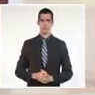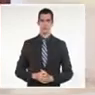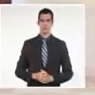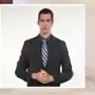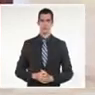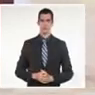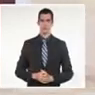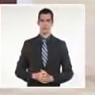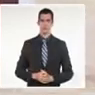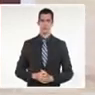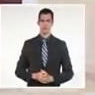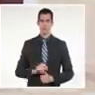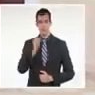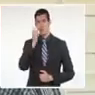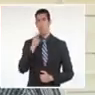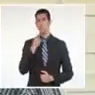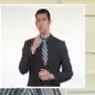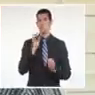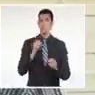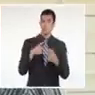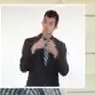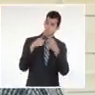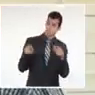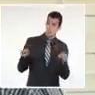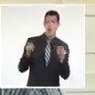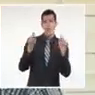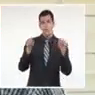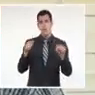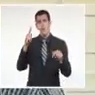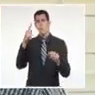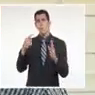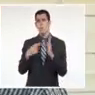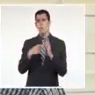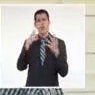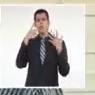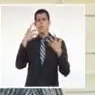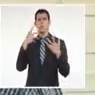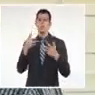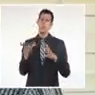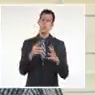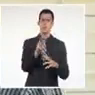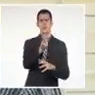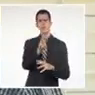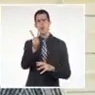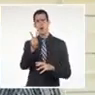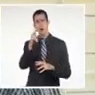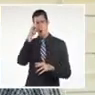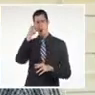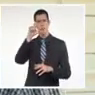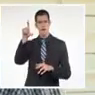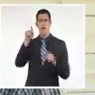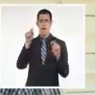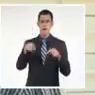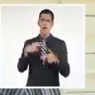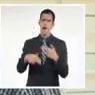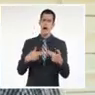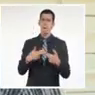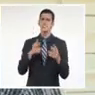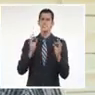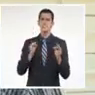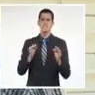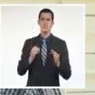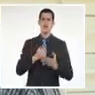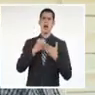destacados a lo largo y ancho del país. Más de 32 hospitales, destacándose la capital de todos los